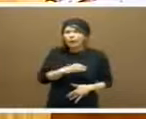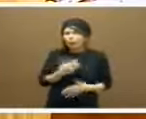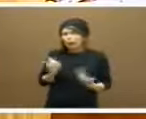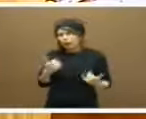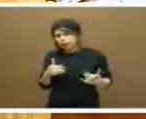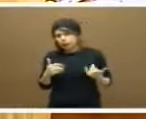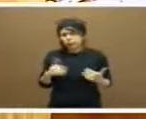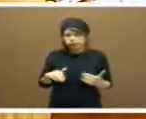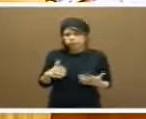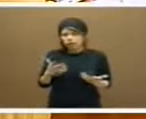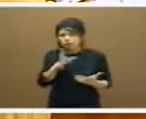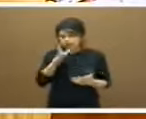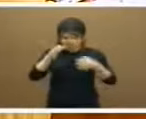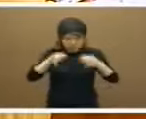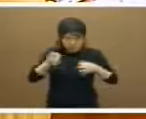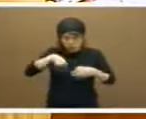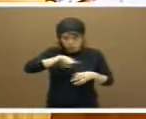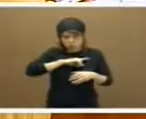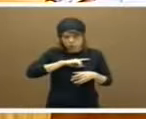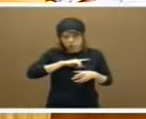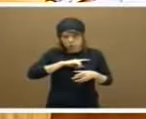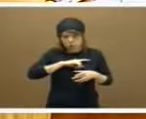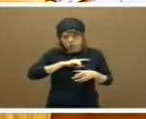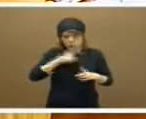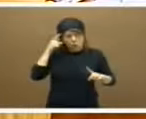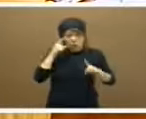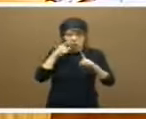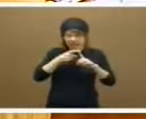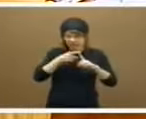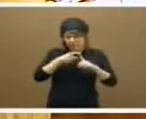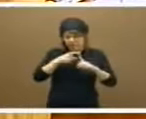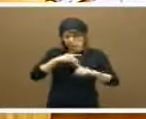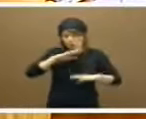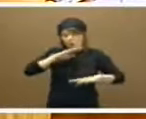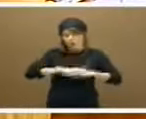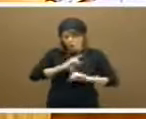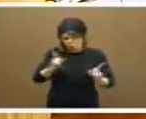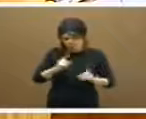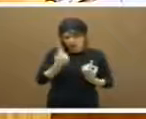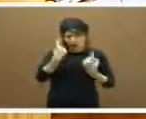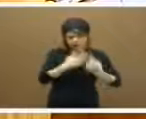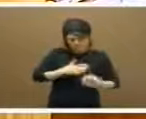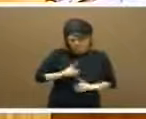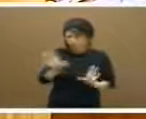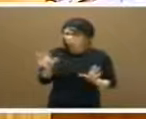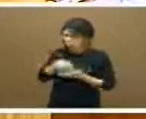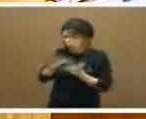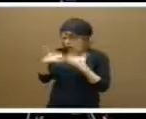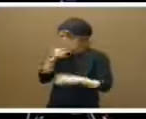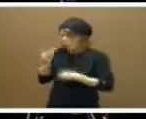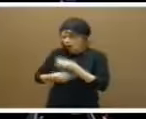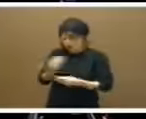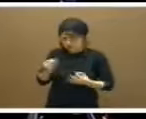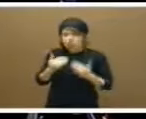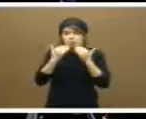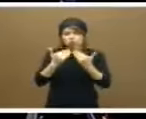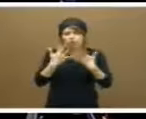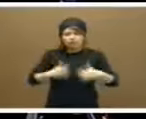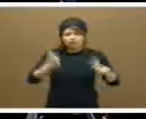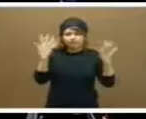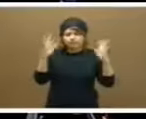que posiblemente quisiera que no cumpliéramos el objetivo de la regla N+2, pero que sin duda lo vamos a hacer. Muchas gracias.